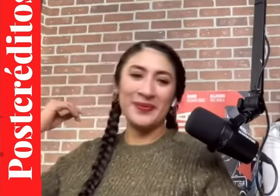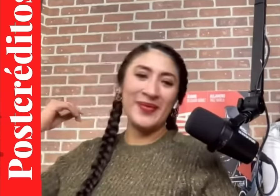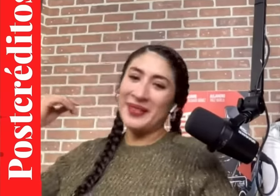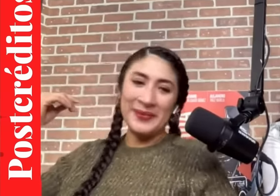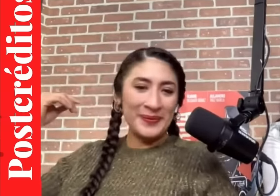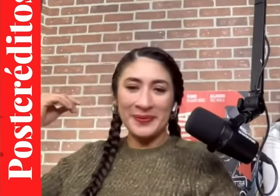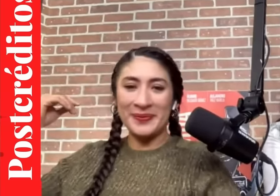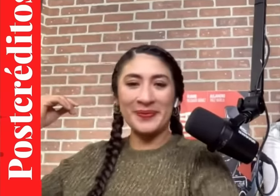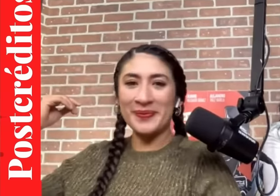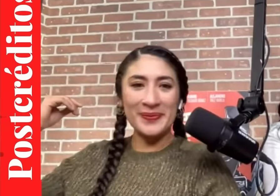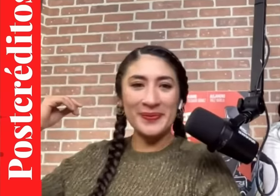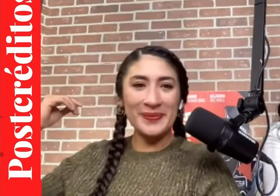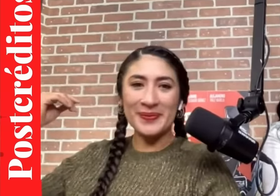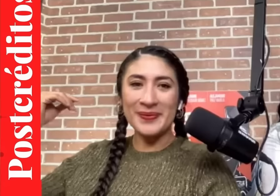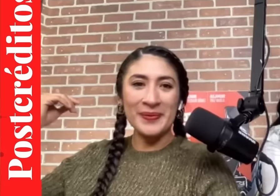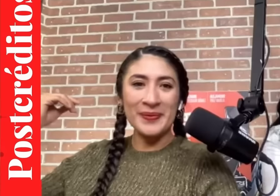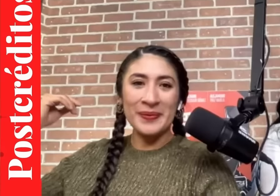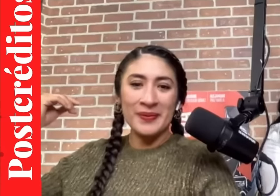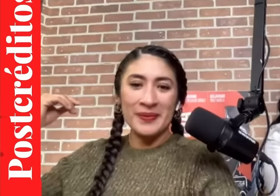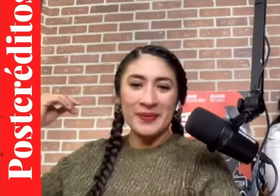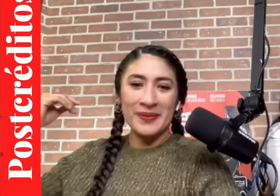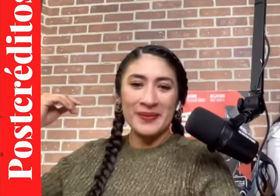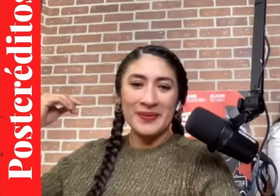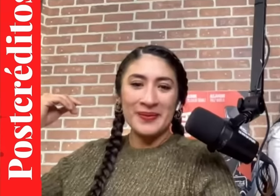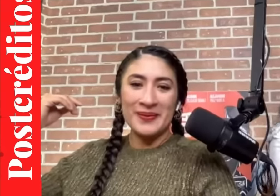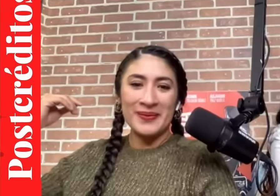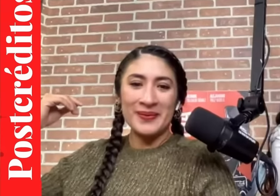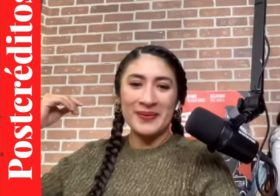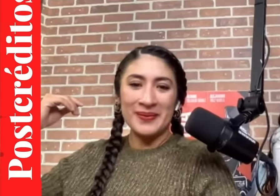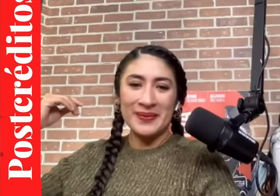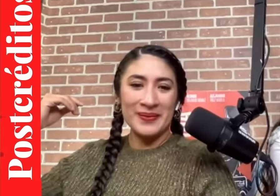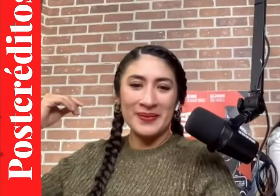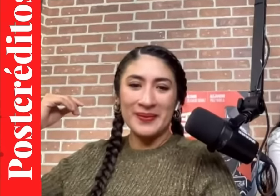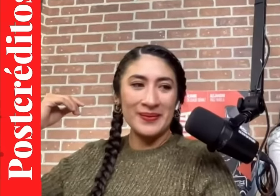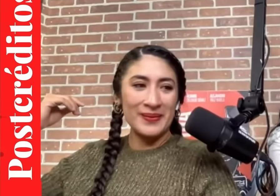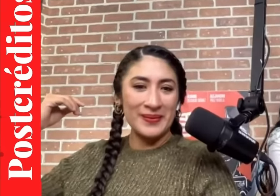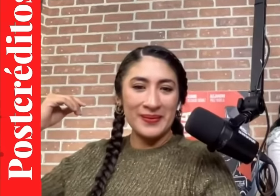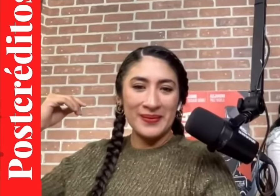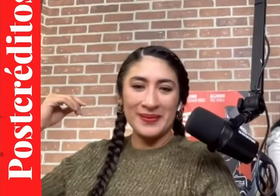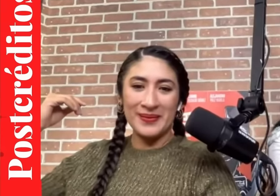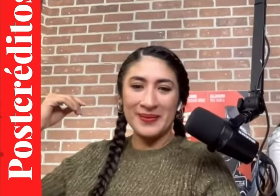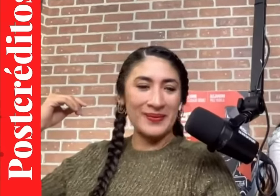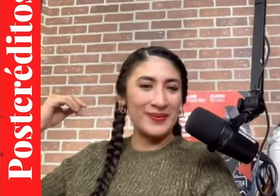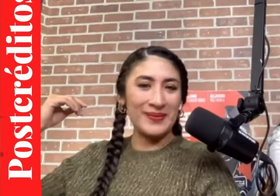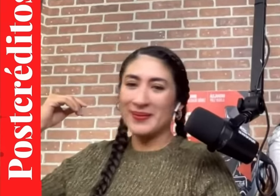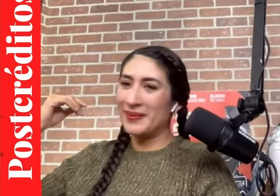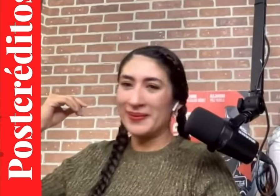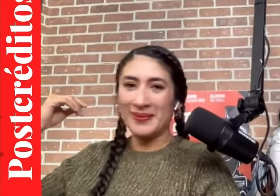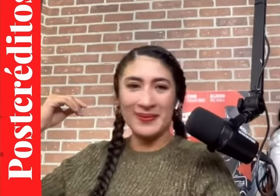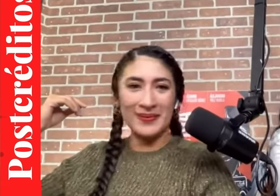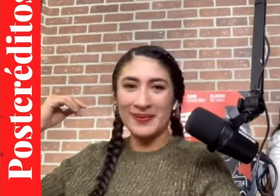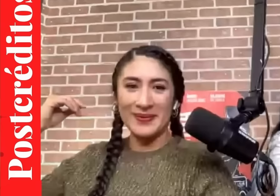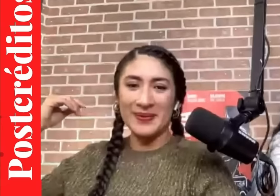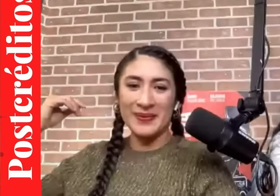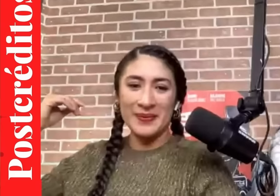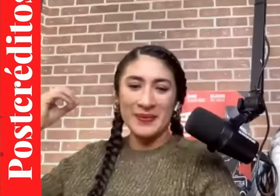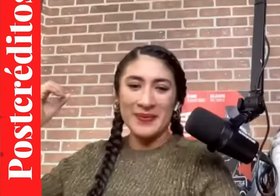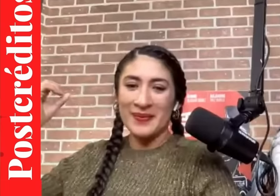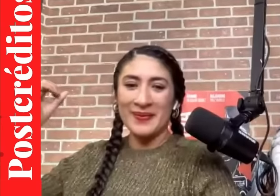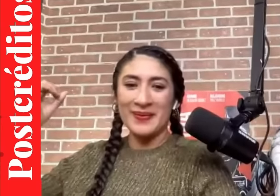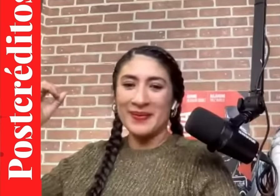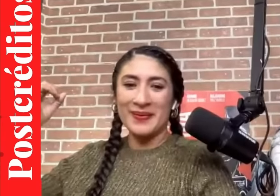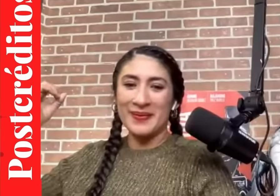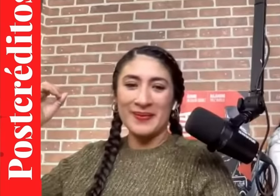ya cayó y ya se les hace con platanito todas las mañanas platicamos de los vulgares ahorita le voy a salir